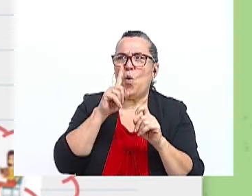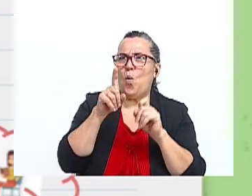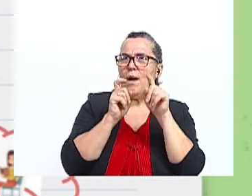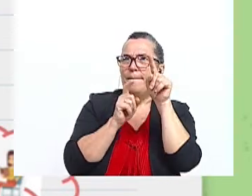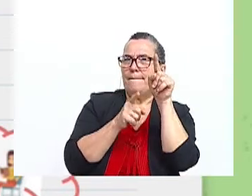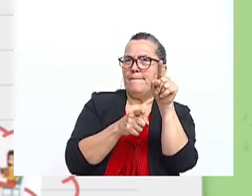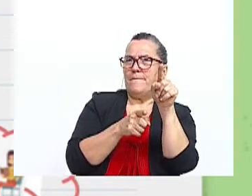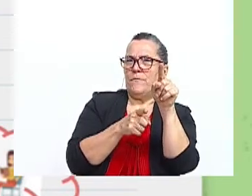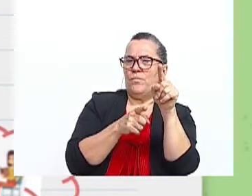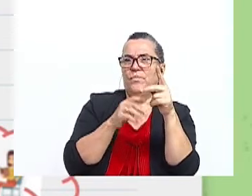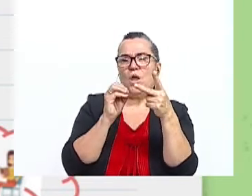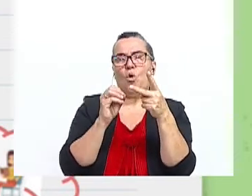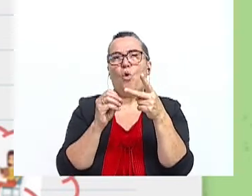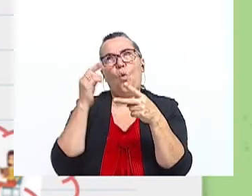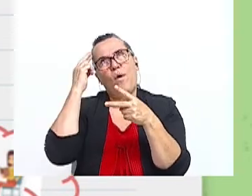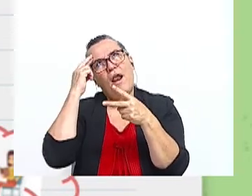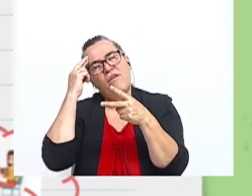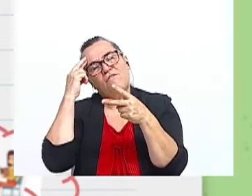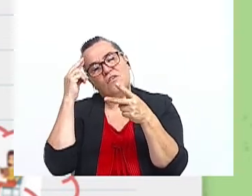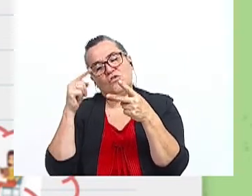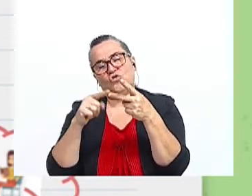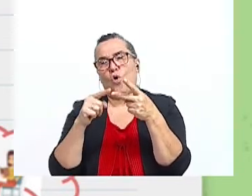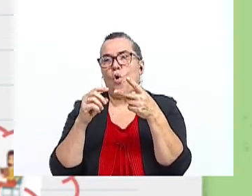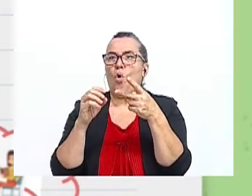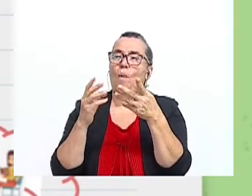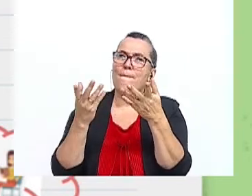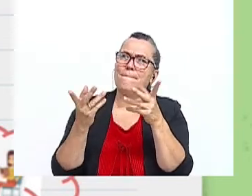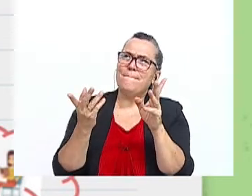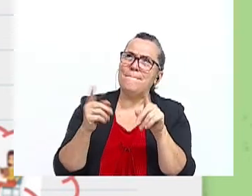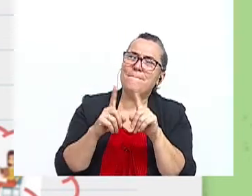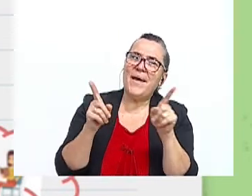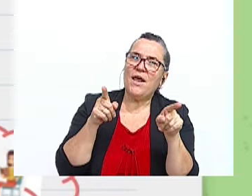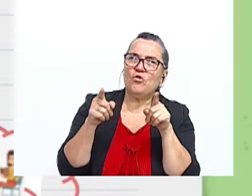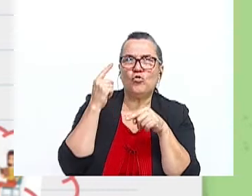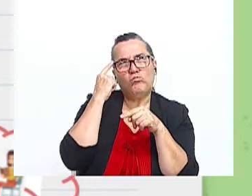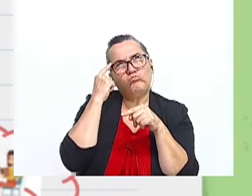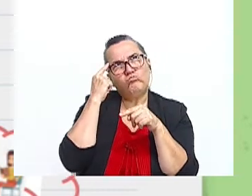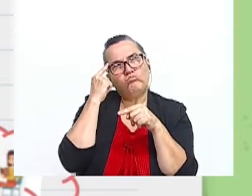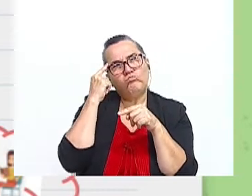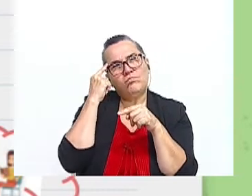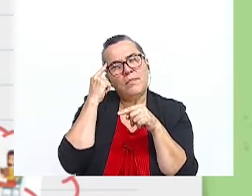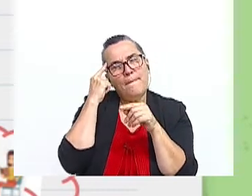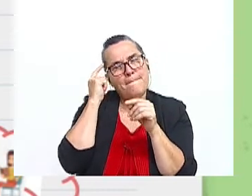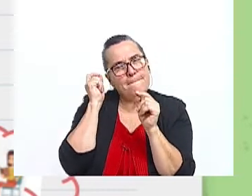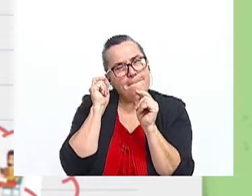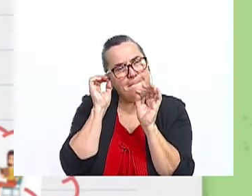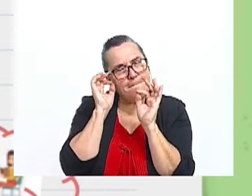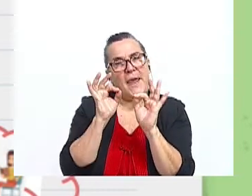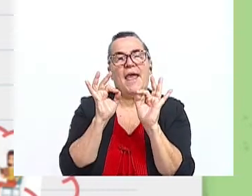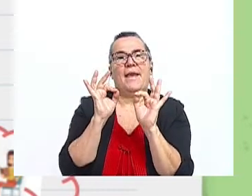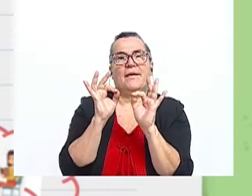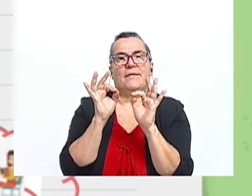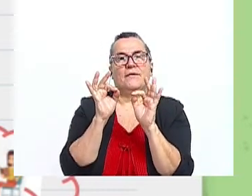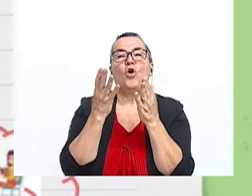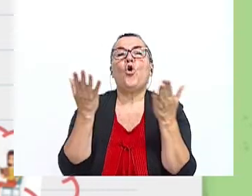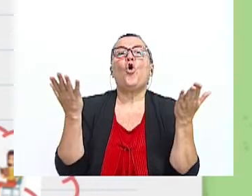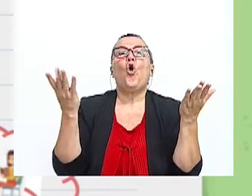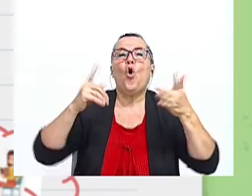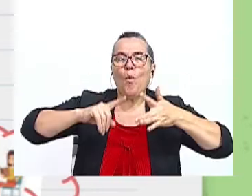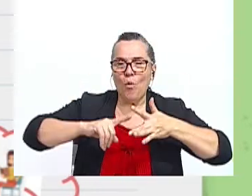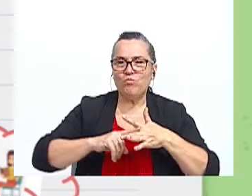pregunta, con una reflexión, pero tengo que pensar bien cómo voy